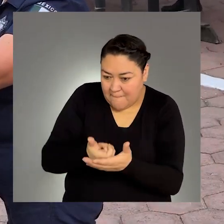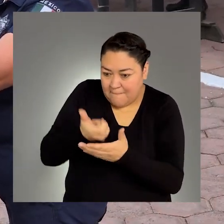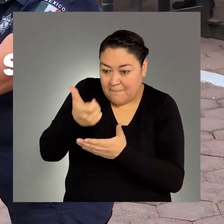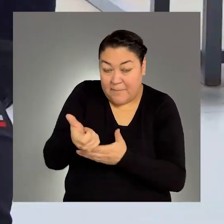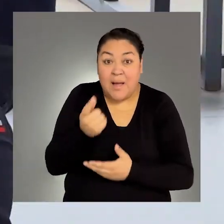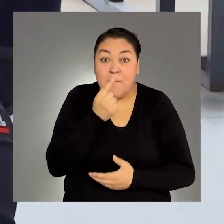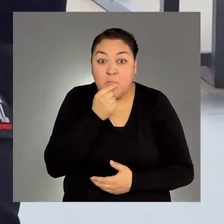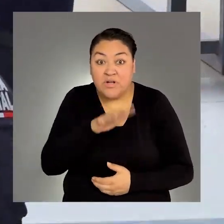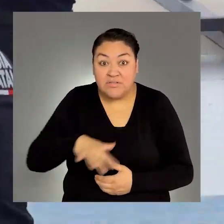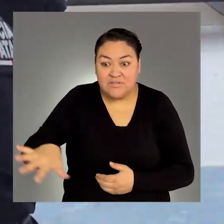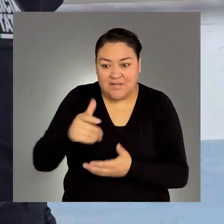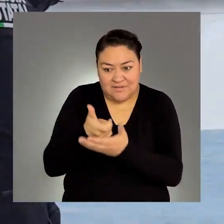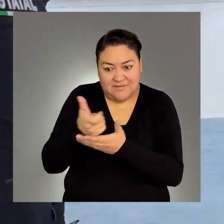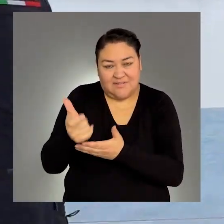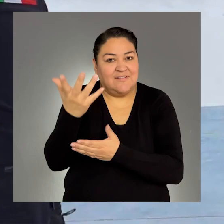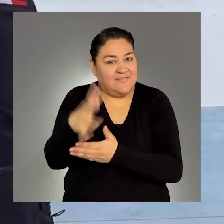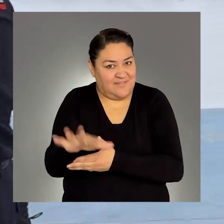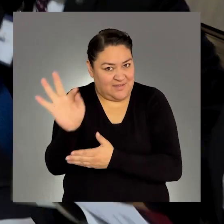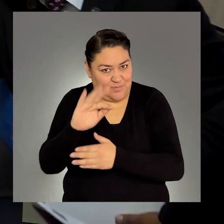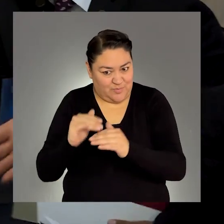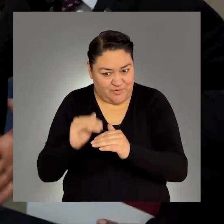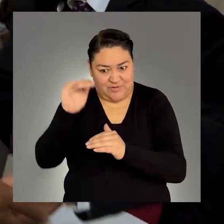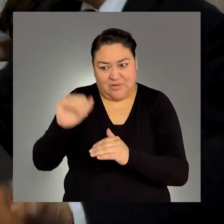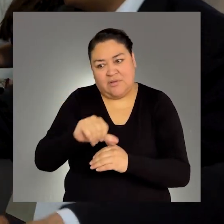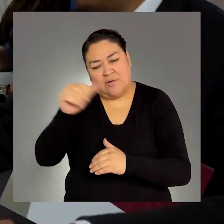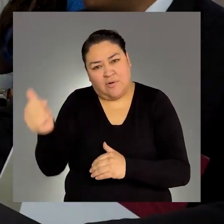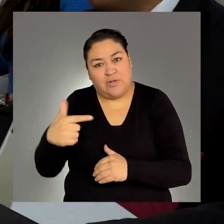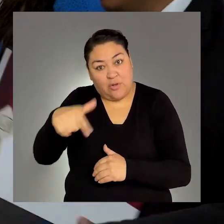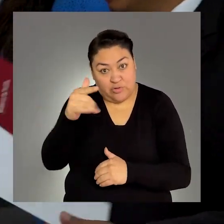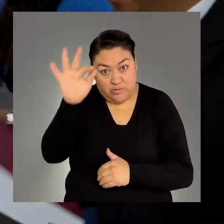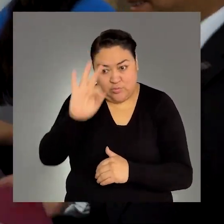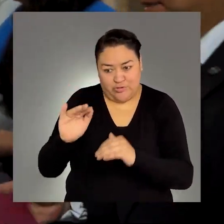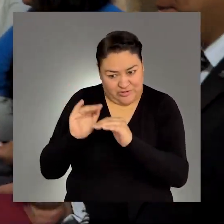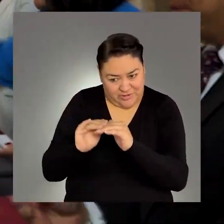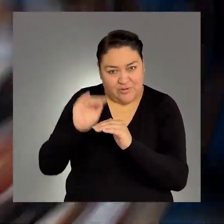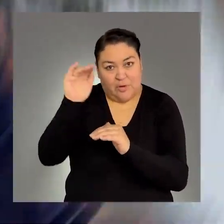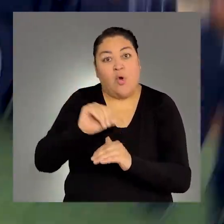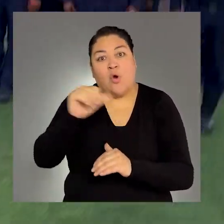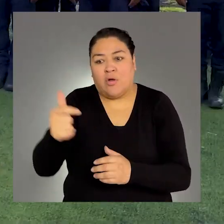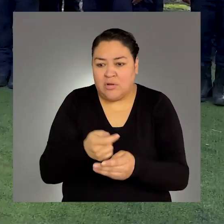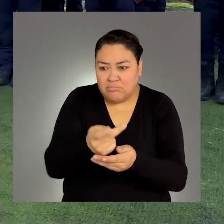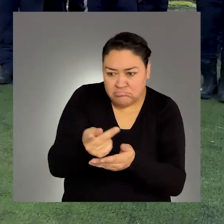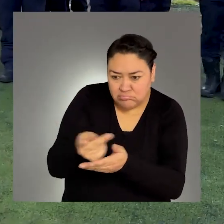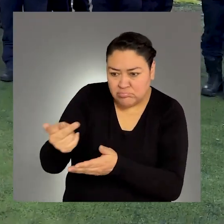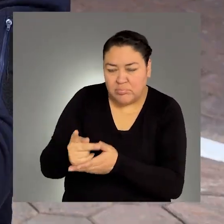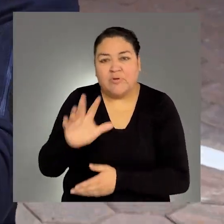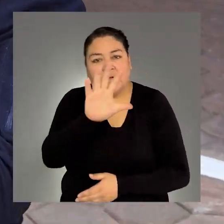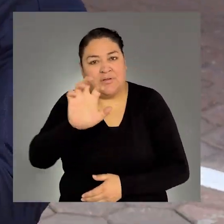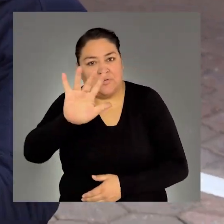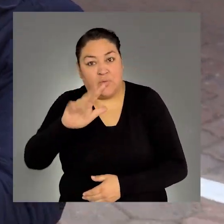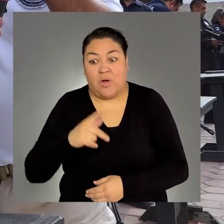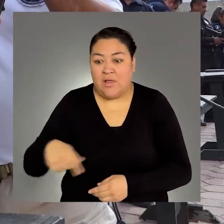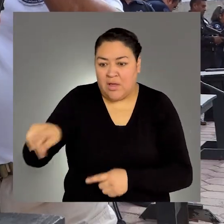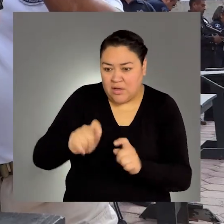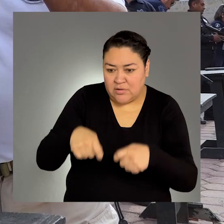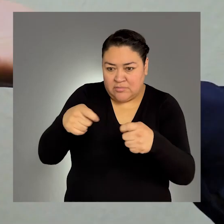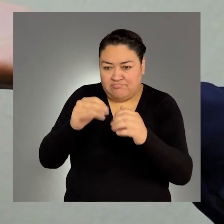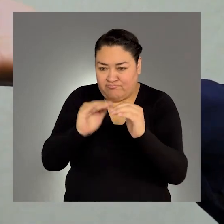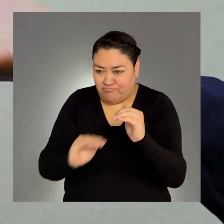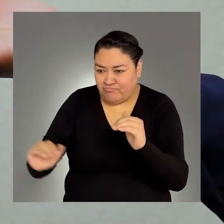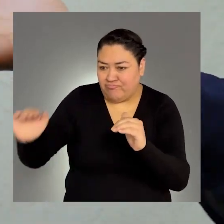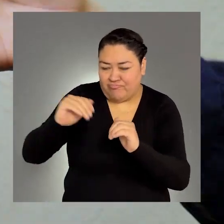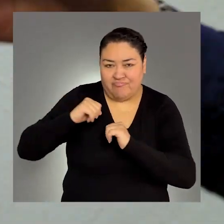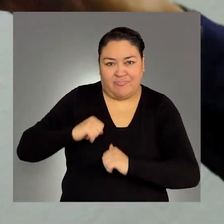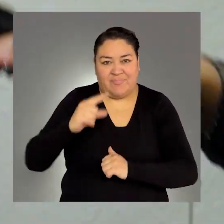de policías, 12% a la compensación y entregamos 550 estímulos. Además, ascendimos a 102 elementos